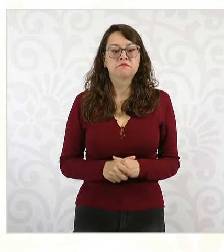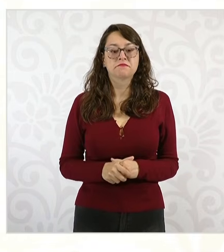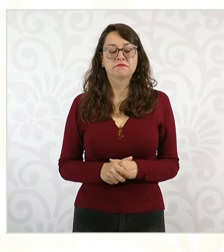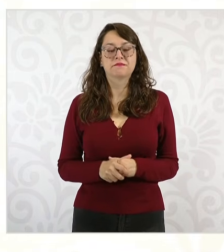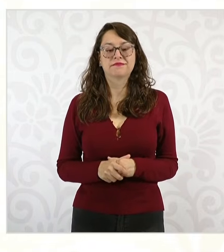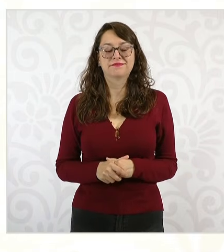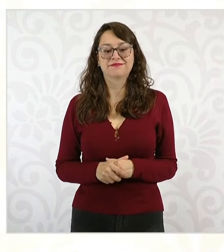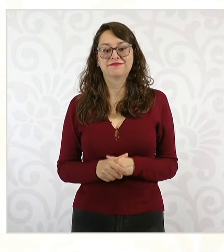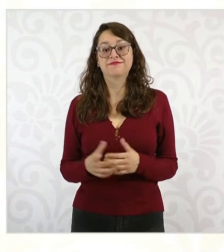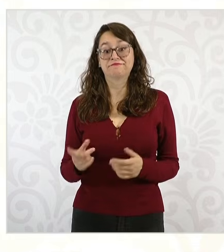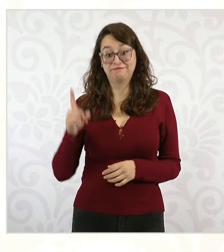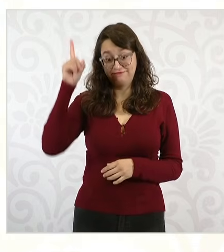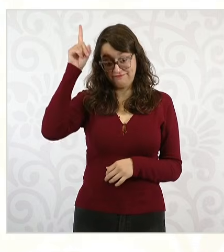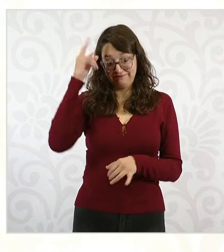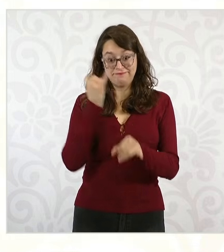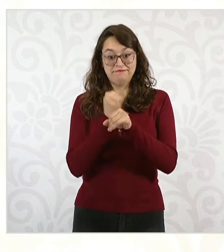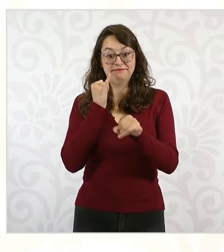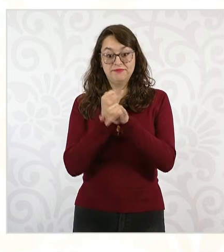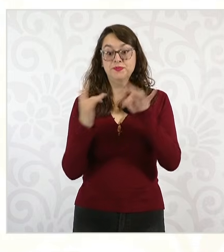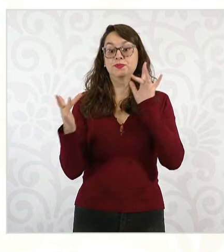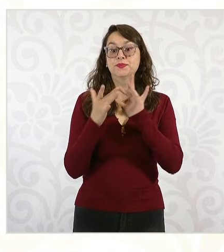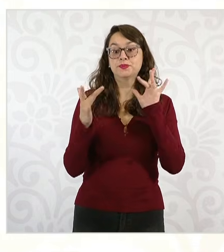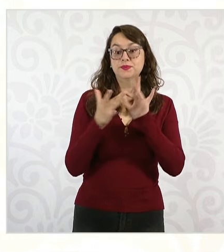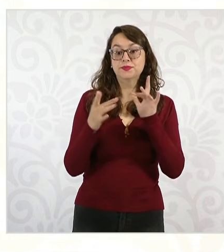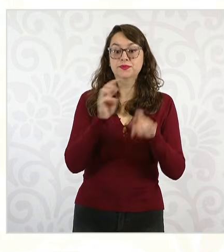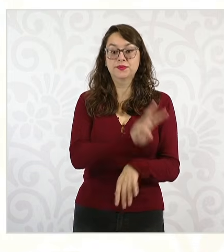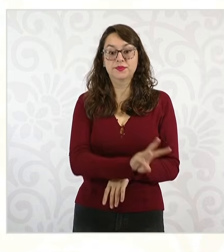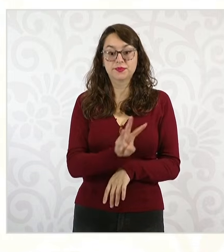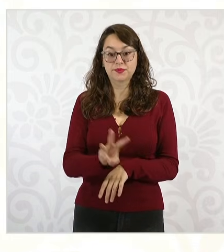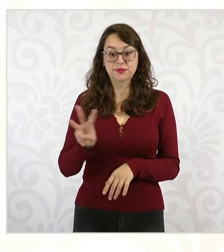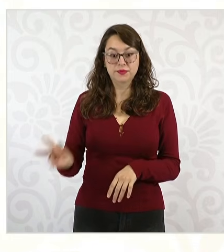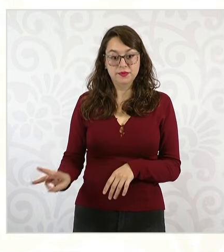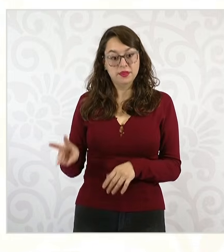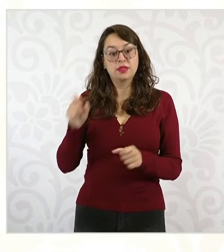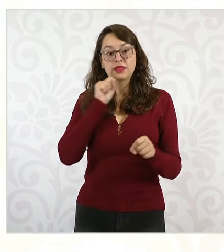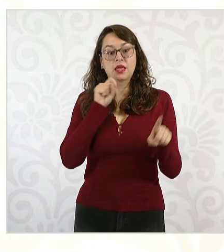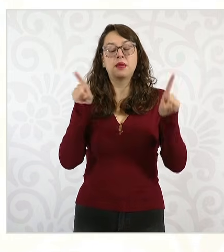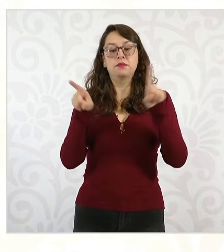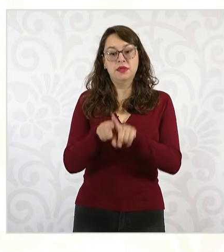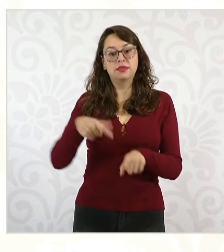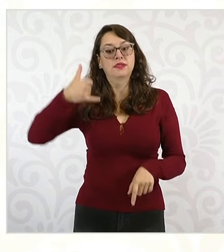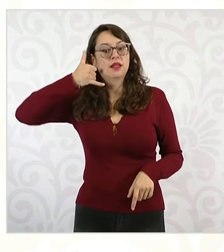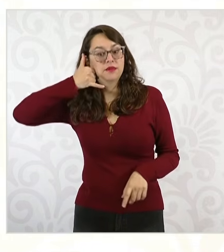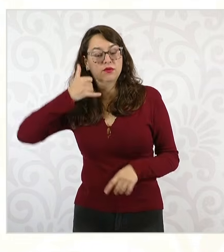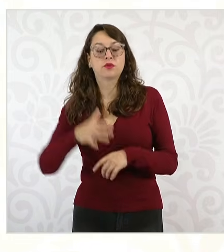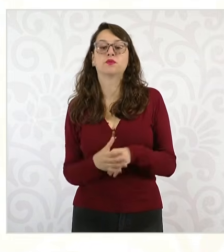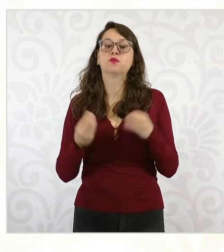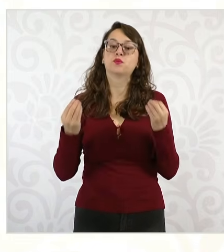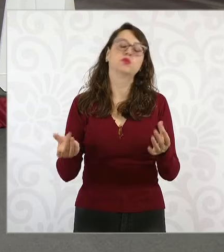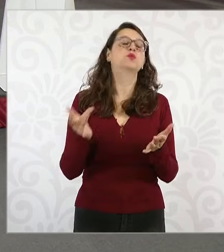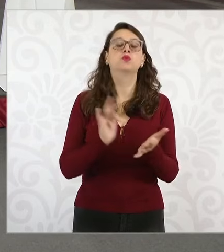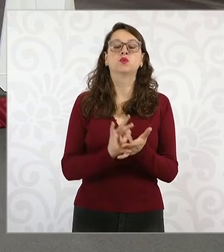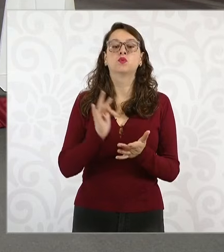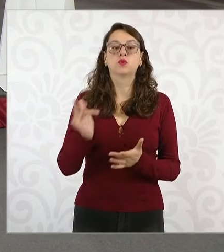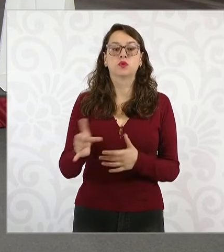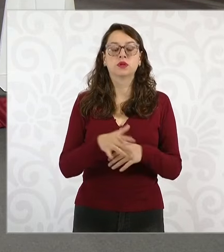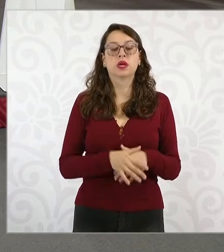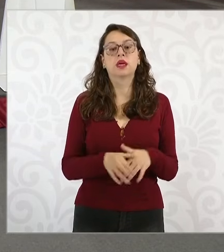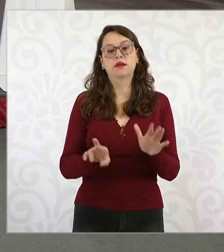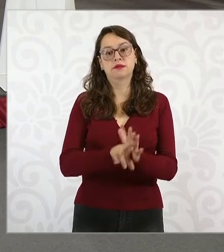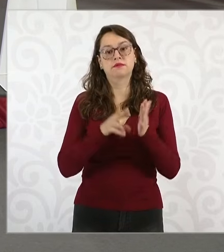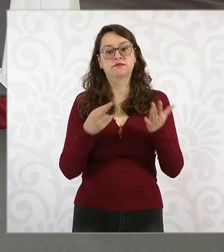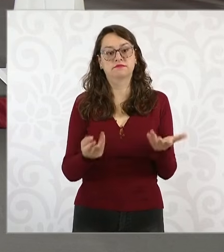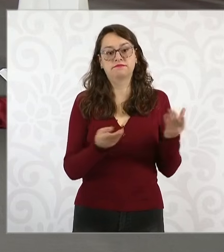más cercana. Nuestras redes sociales, la página de internet y el teléfono del consumidor. Muchas gracias, presidenta. Si me permite, le entrego